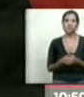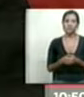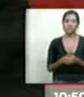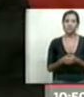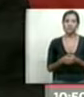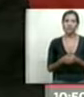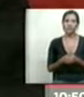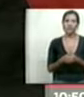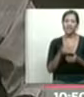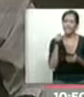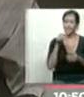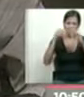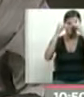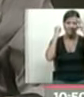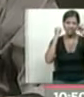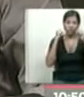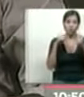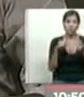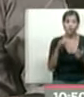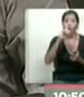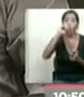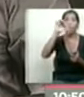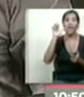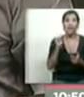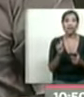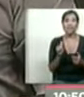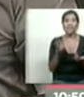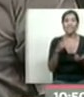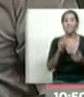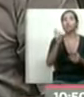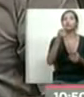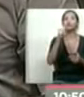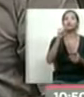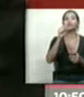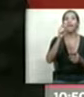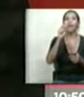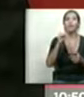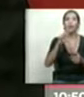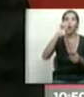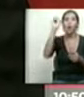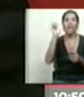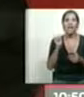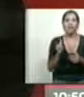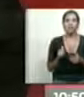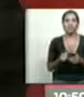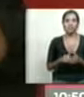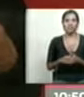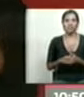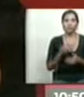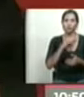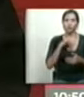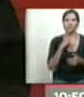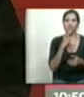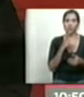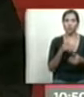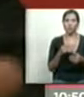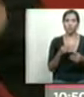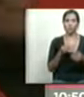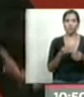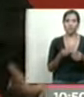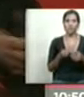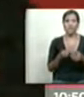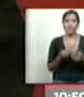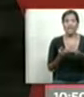pusieron de qué, de embajador? De la OEA. Ah, de la OEA. Él okay. Es Gustavo Tarre, de la OEA. No, claro, claro. De la OEA. Pero el otro decía, por ejemplo, el tema de la